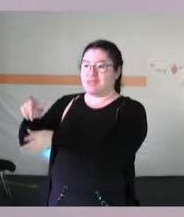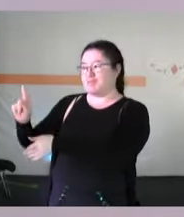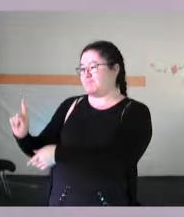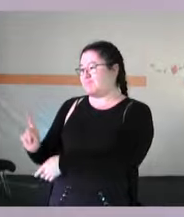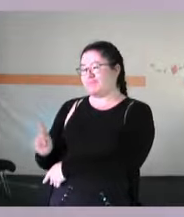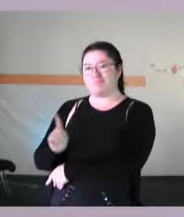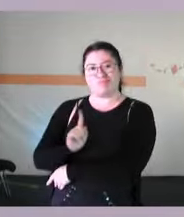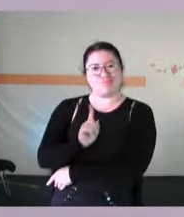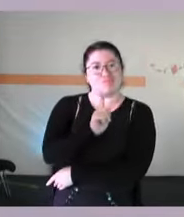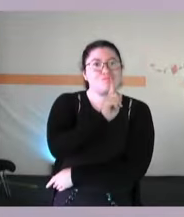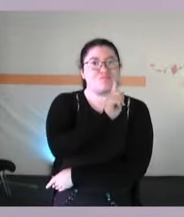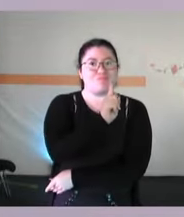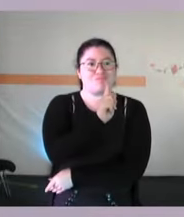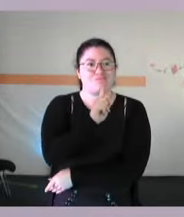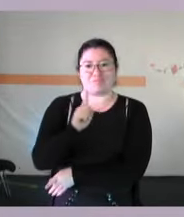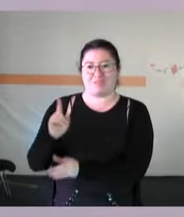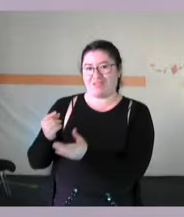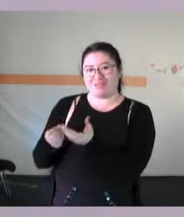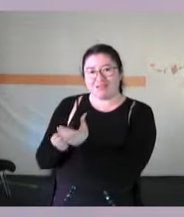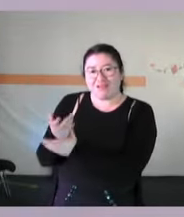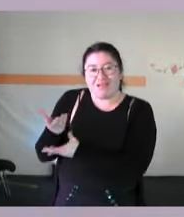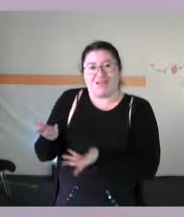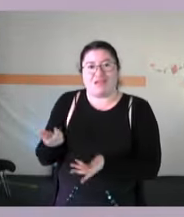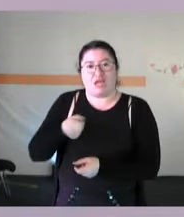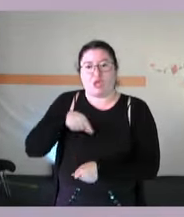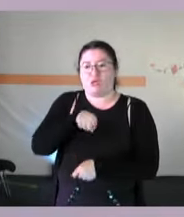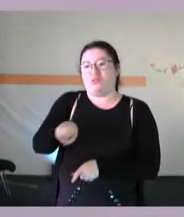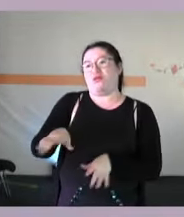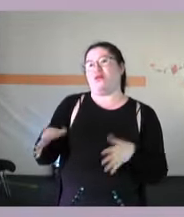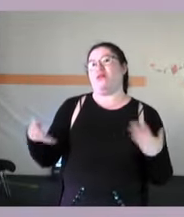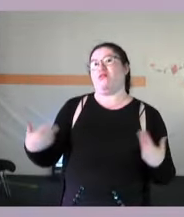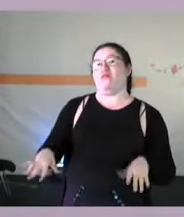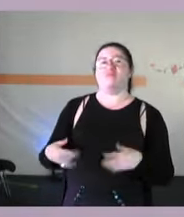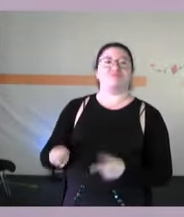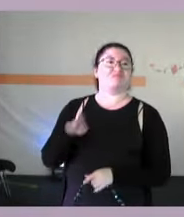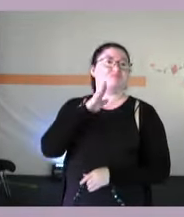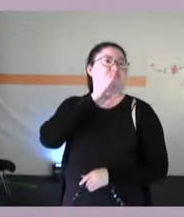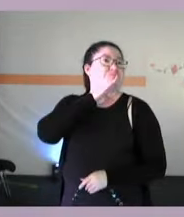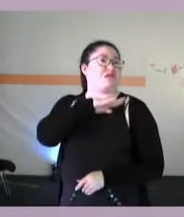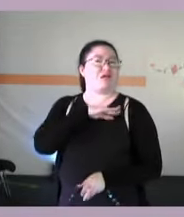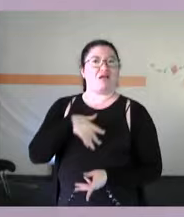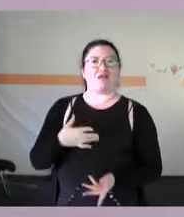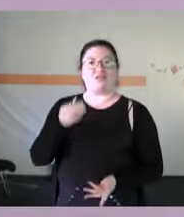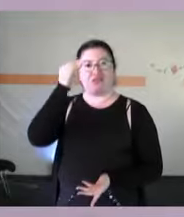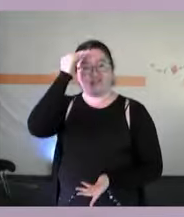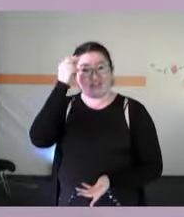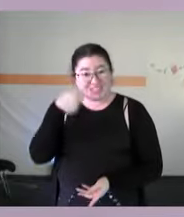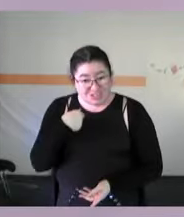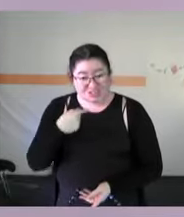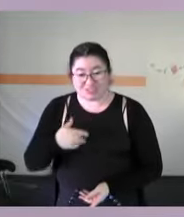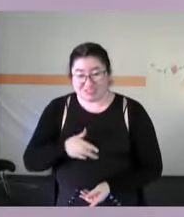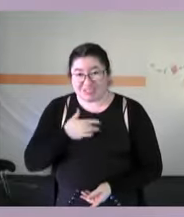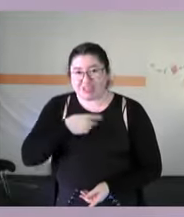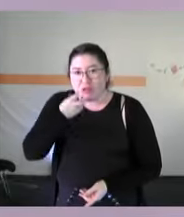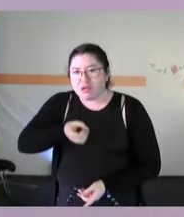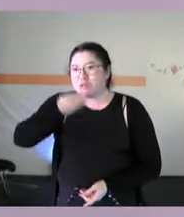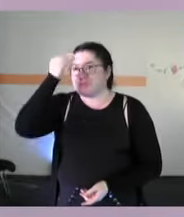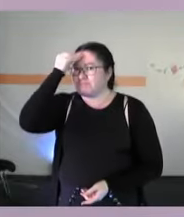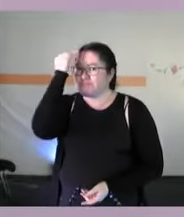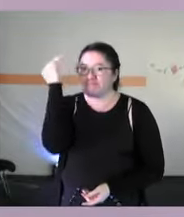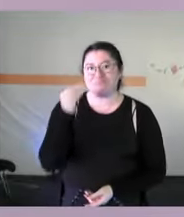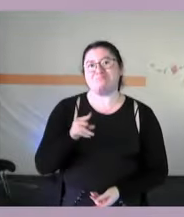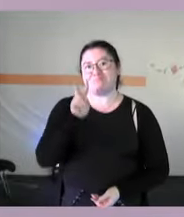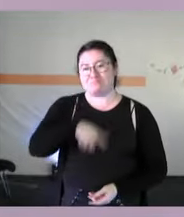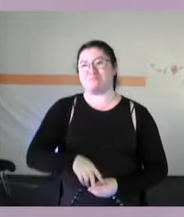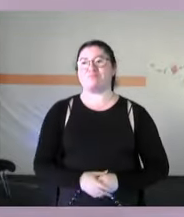Y la tratamos como Satanás. No, ese es el verdadero horror para mí. A mí me llama mucho la atención